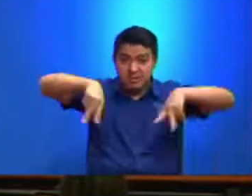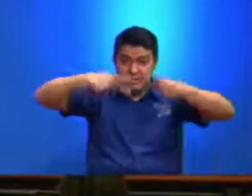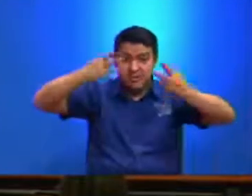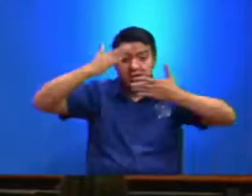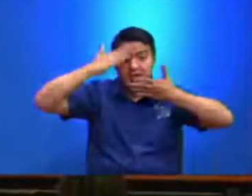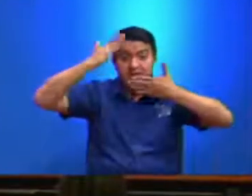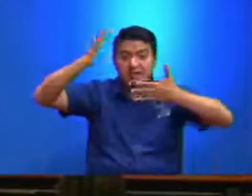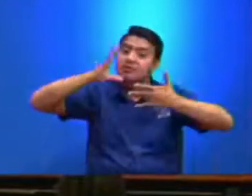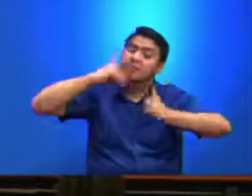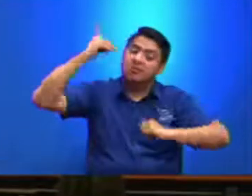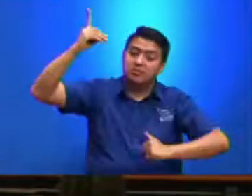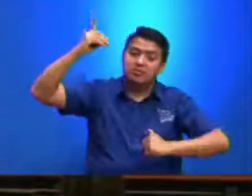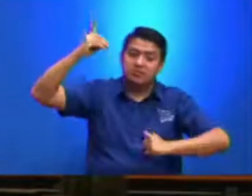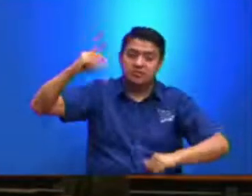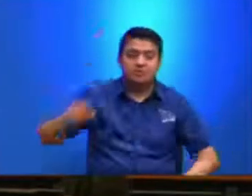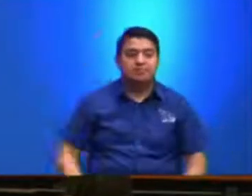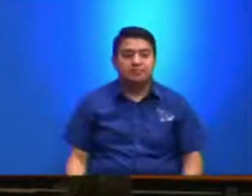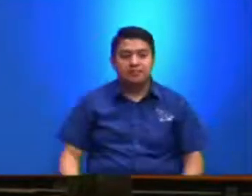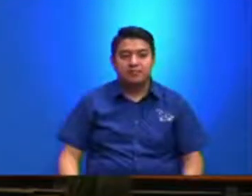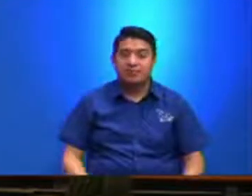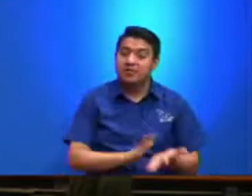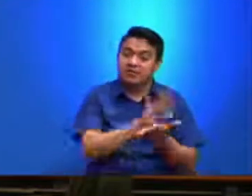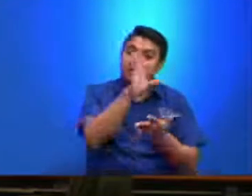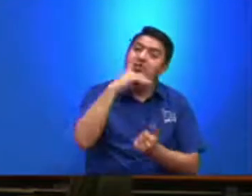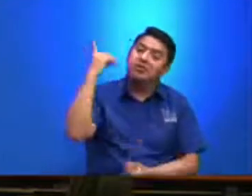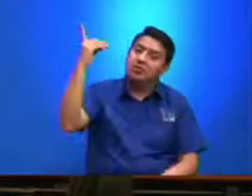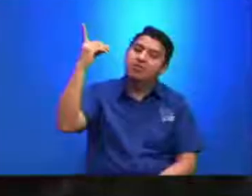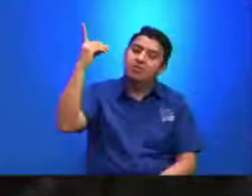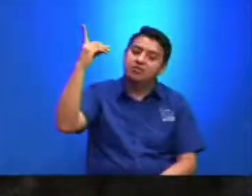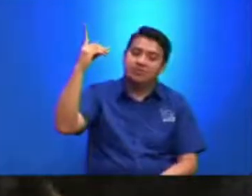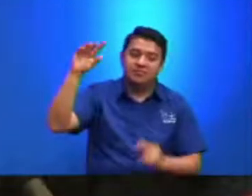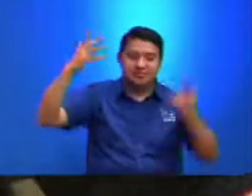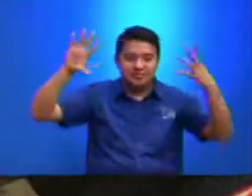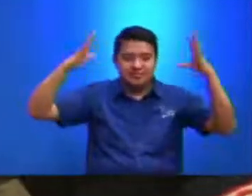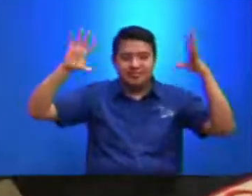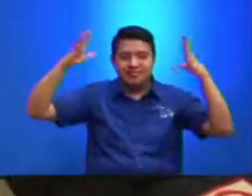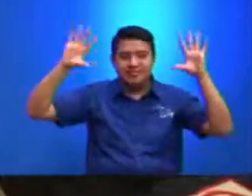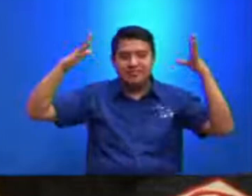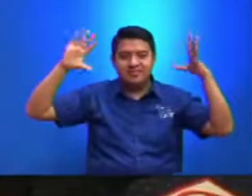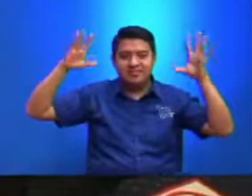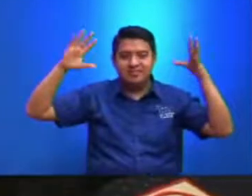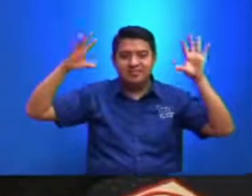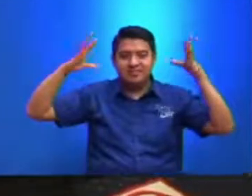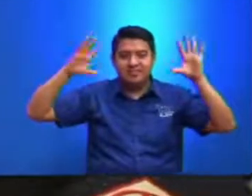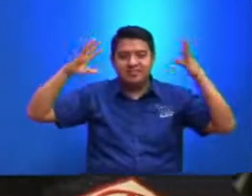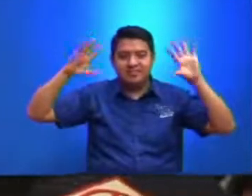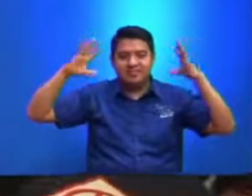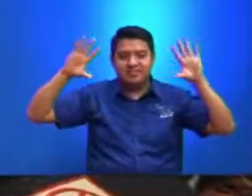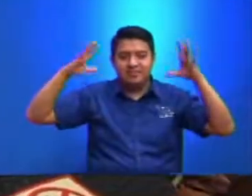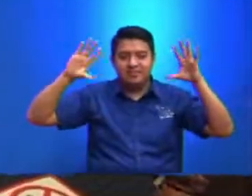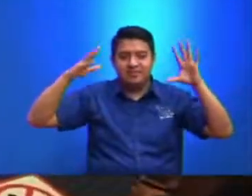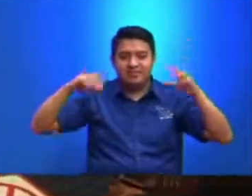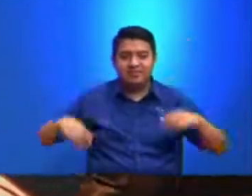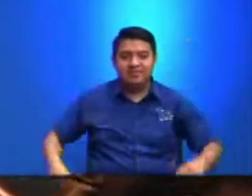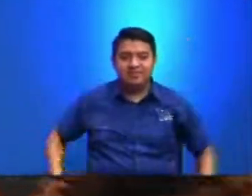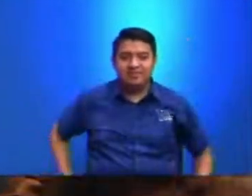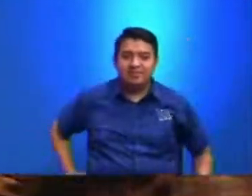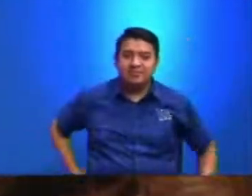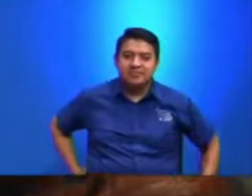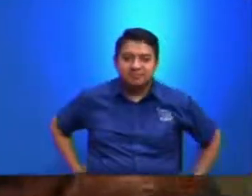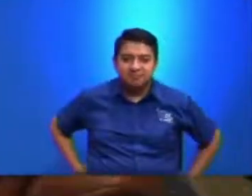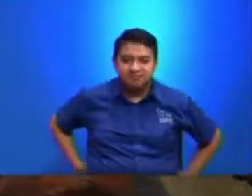Dios. Gloria a Dios. Gloria a Dios. Dios los bendiga. Dios los bendiga. Bueno,